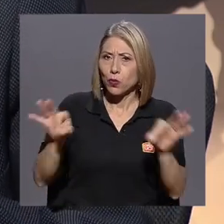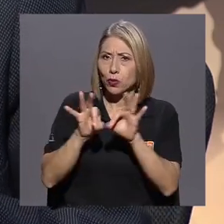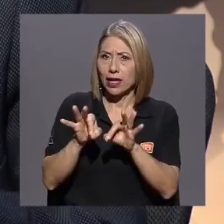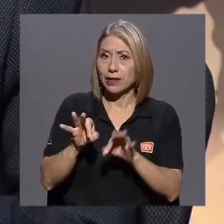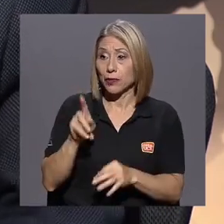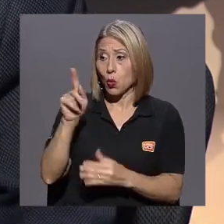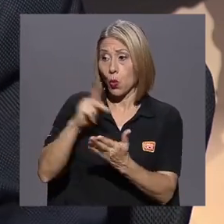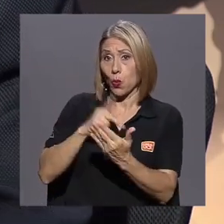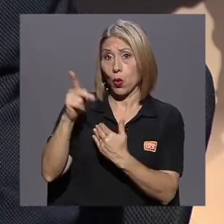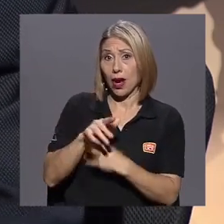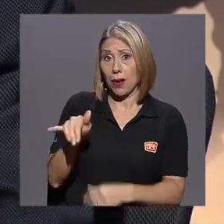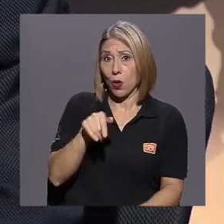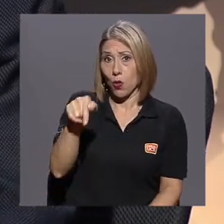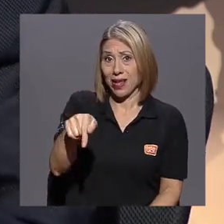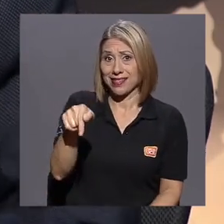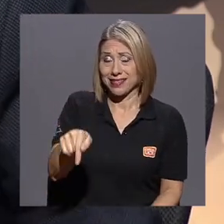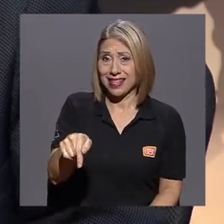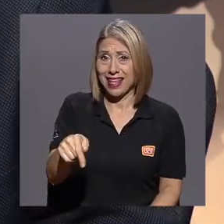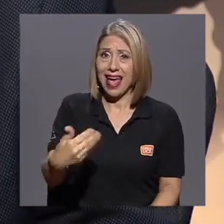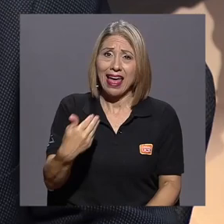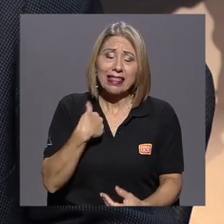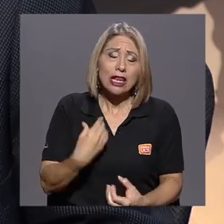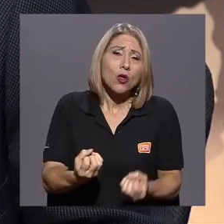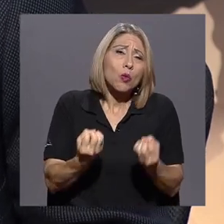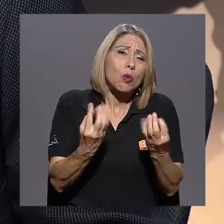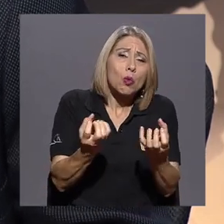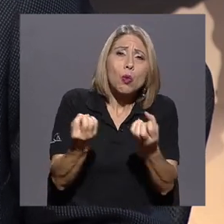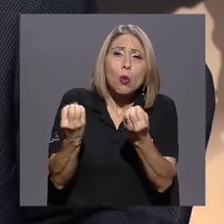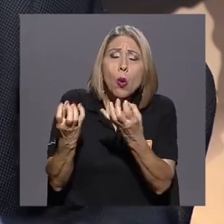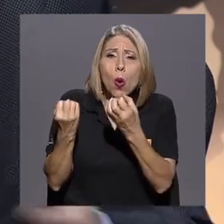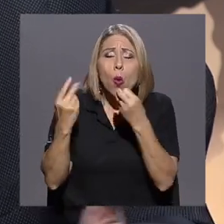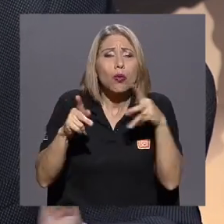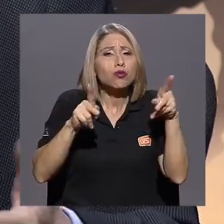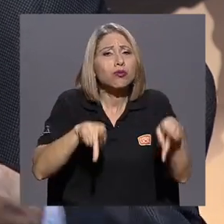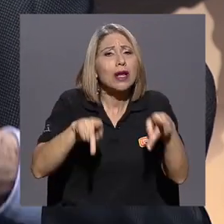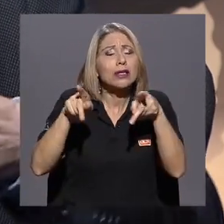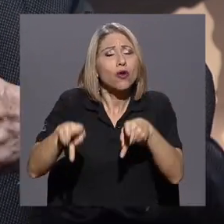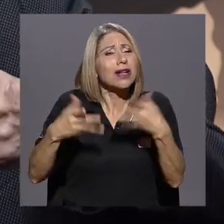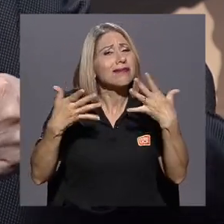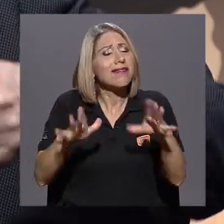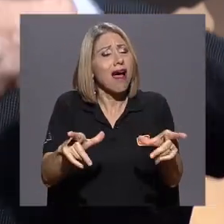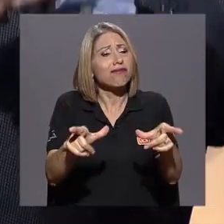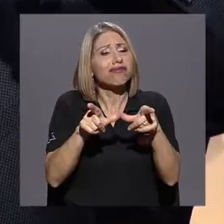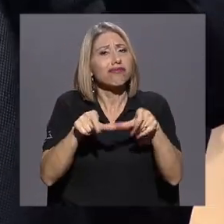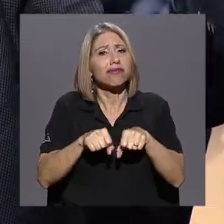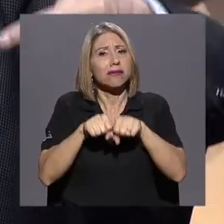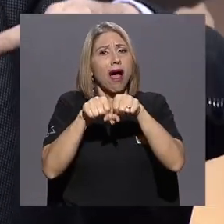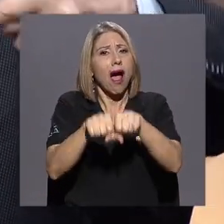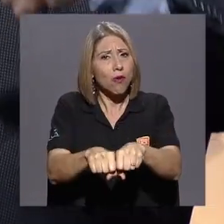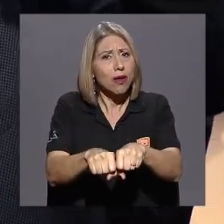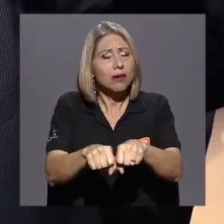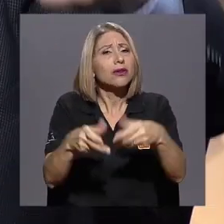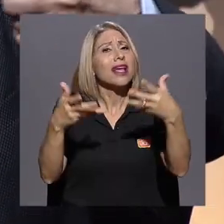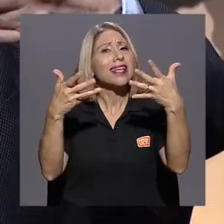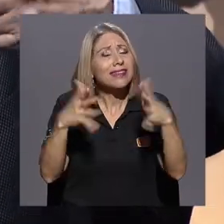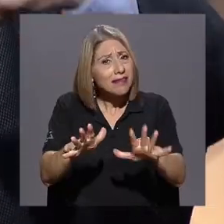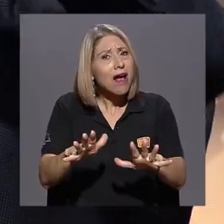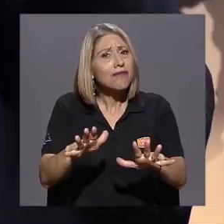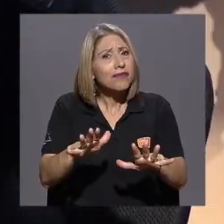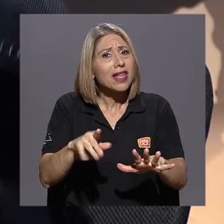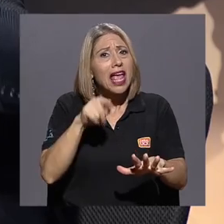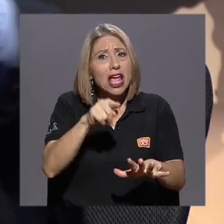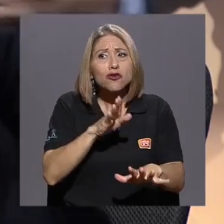como el nuestro, que ha tenido una cantidad apreciable de graduados, decenas de graduados que se han colocado de